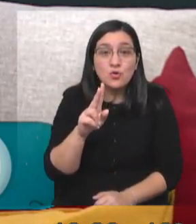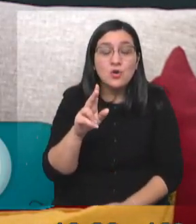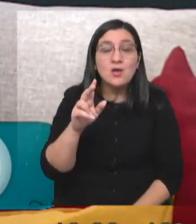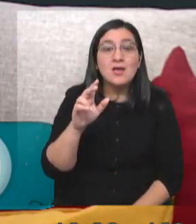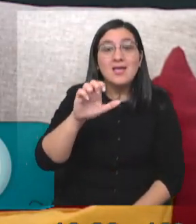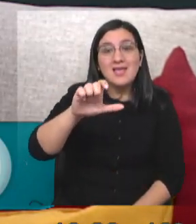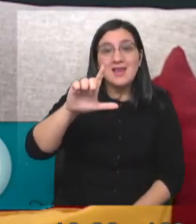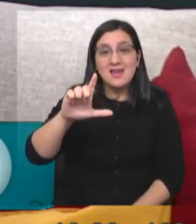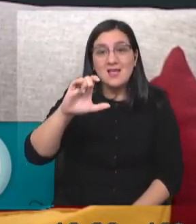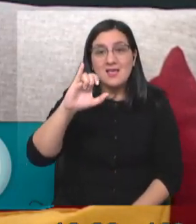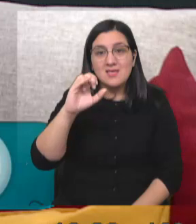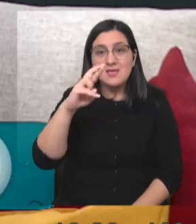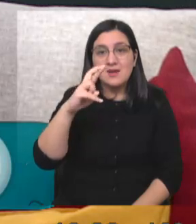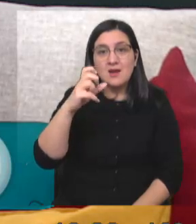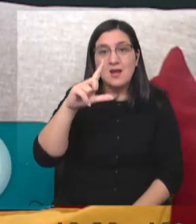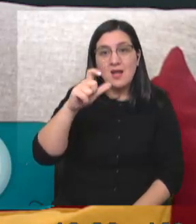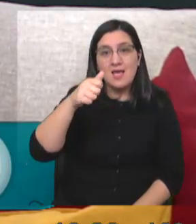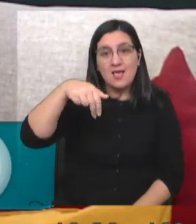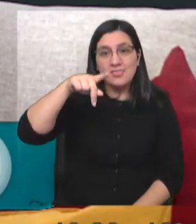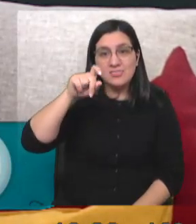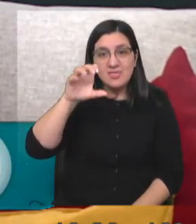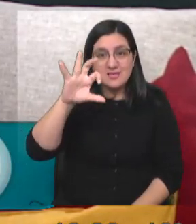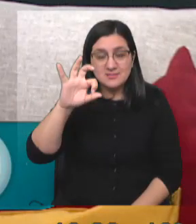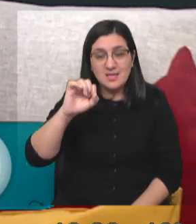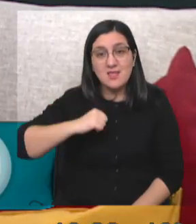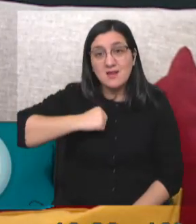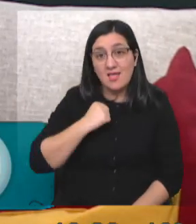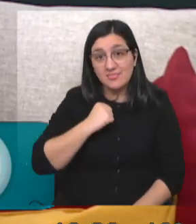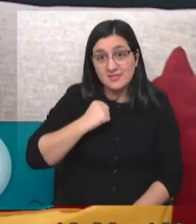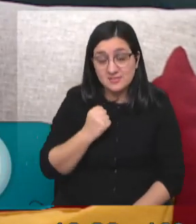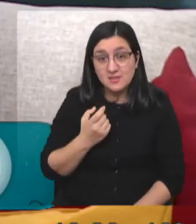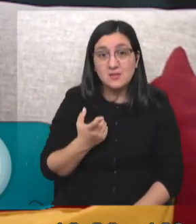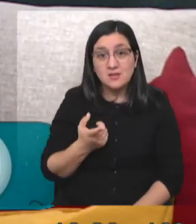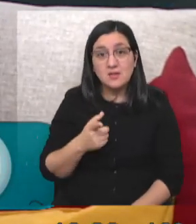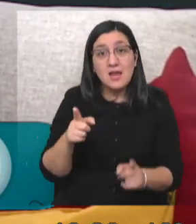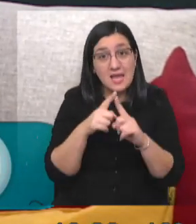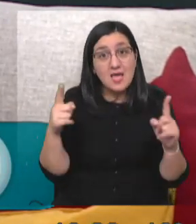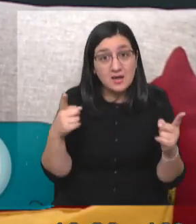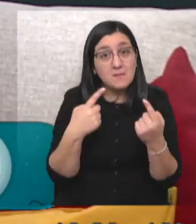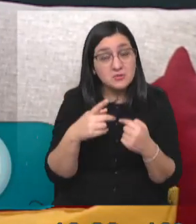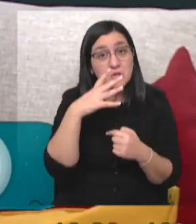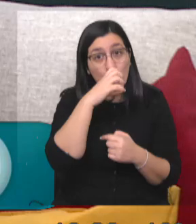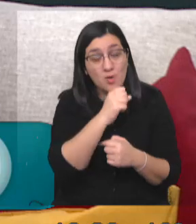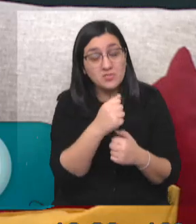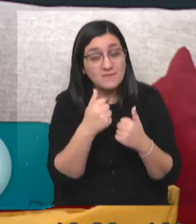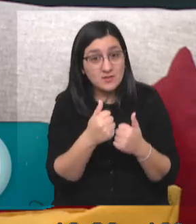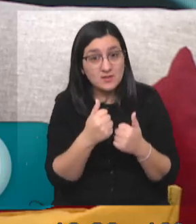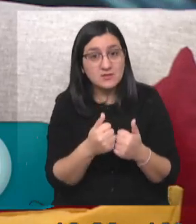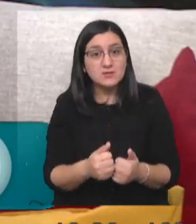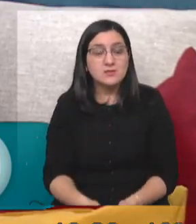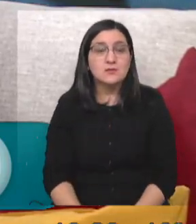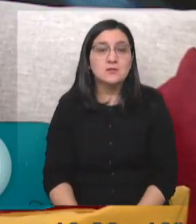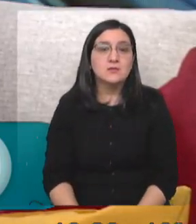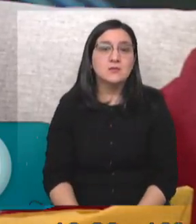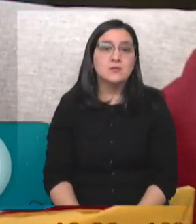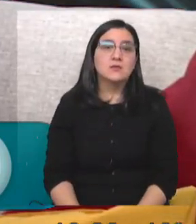Irlandés, véanla, ya es hora. Es larga, ¿no? Sí, pero se tolera. Es cierto que le sobran... Se pueden ver en